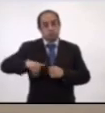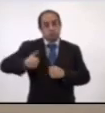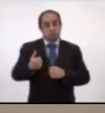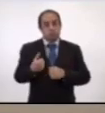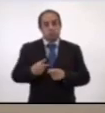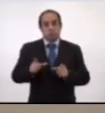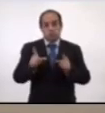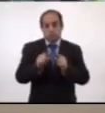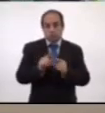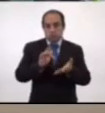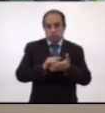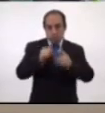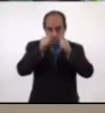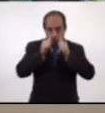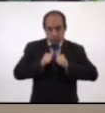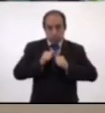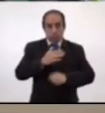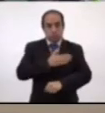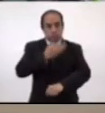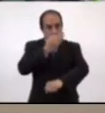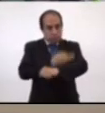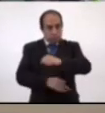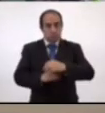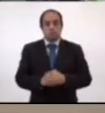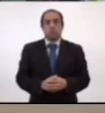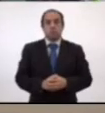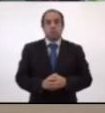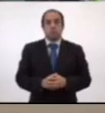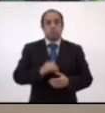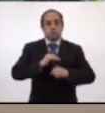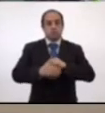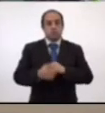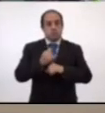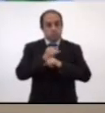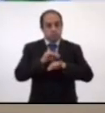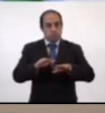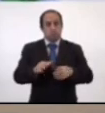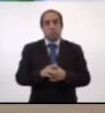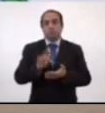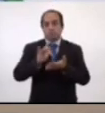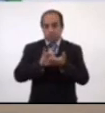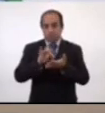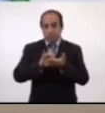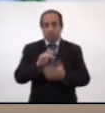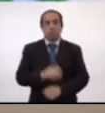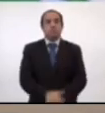Gracias por su atención. Buena tarde. Concluimos con el informe. Gracias.